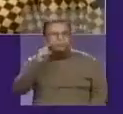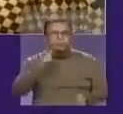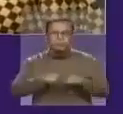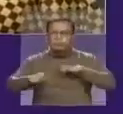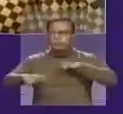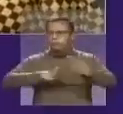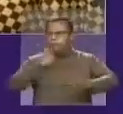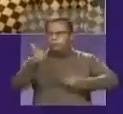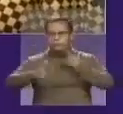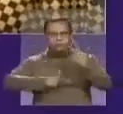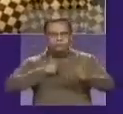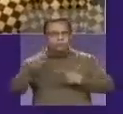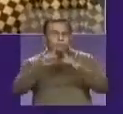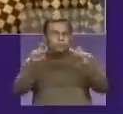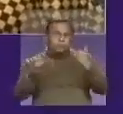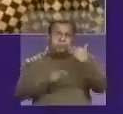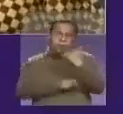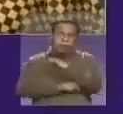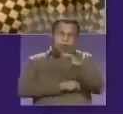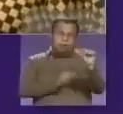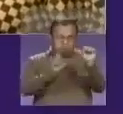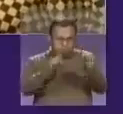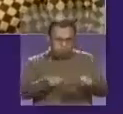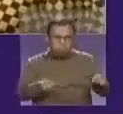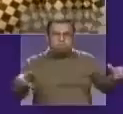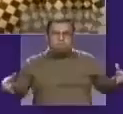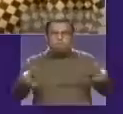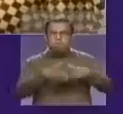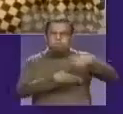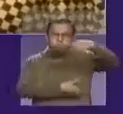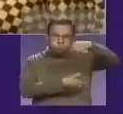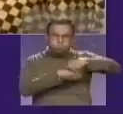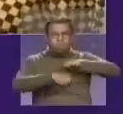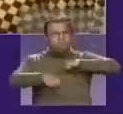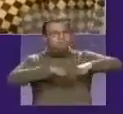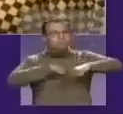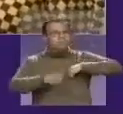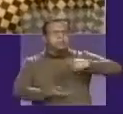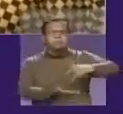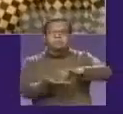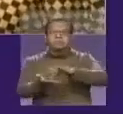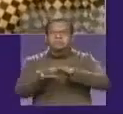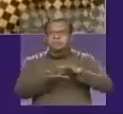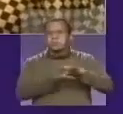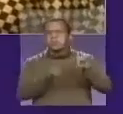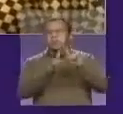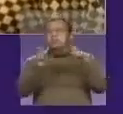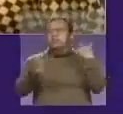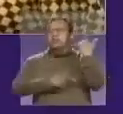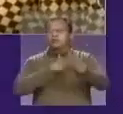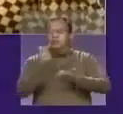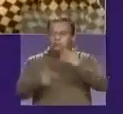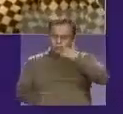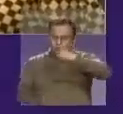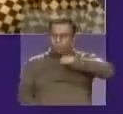luchar para nuestro territorio. Las mujeres raizales podemos ser parte participar en temas como la lucha de